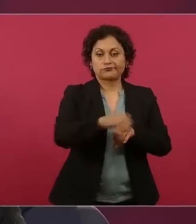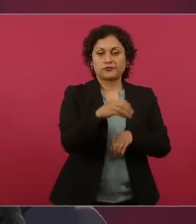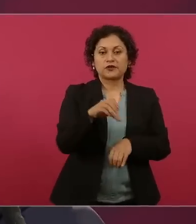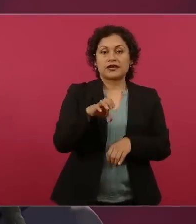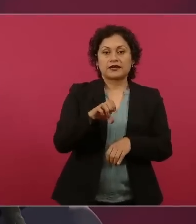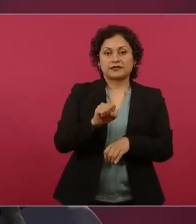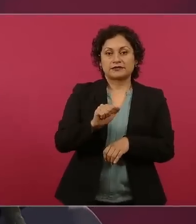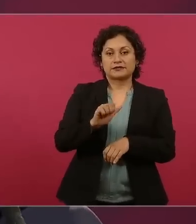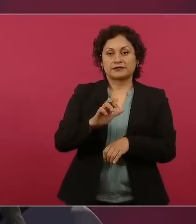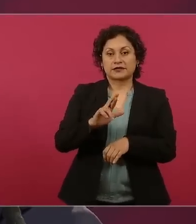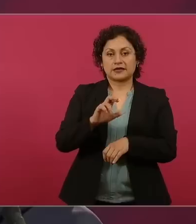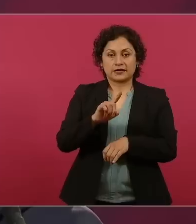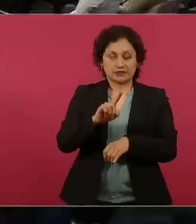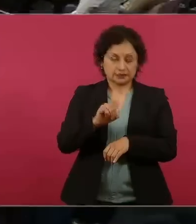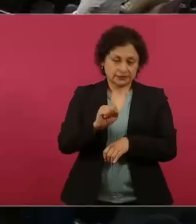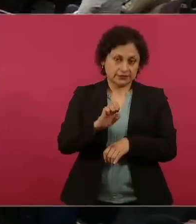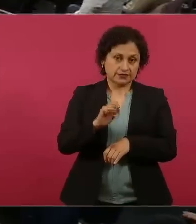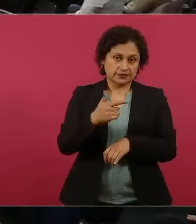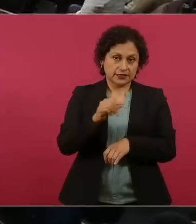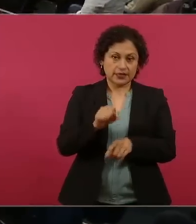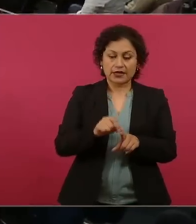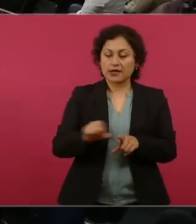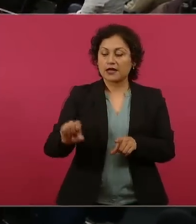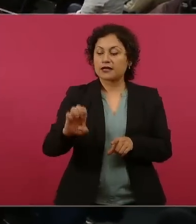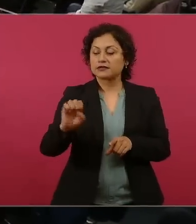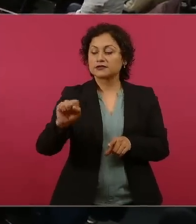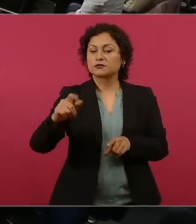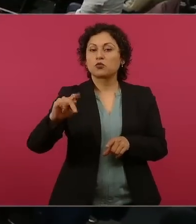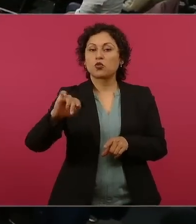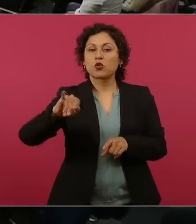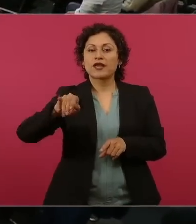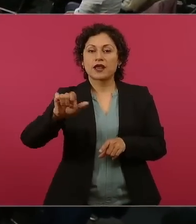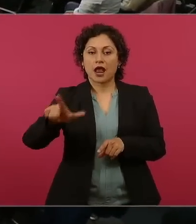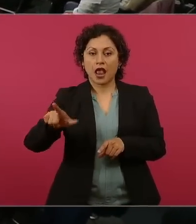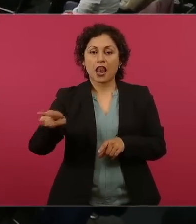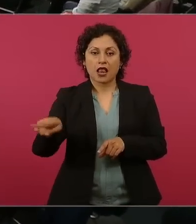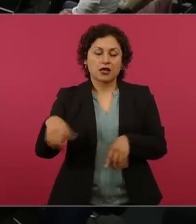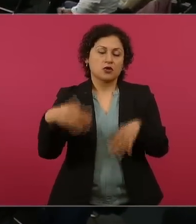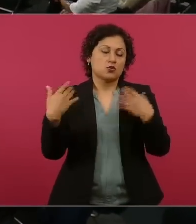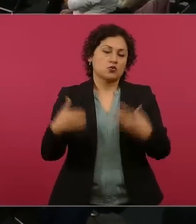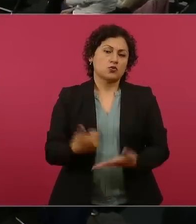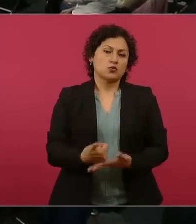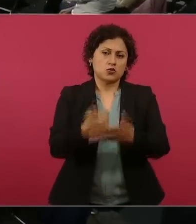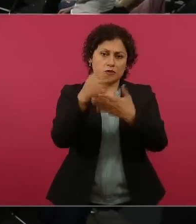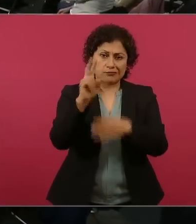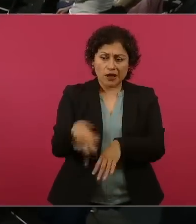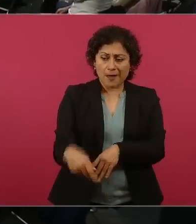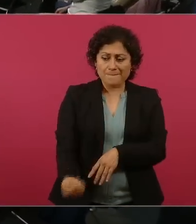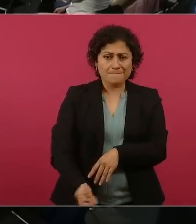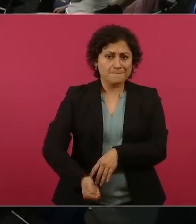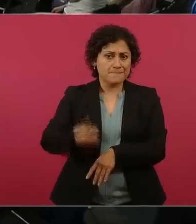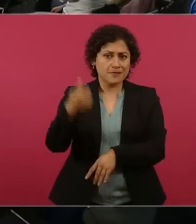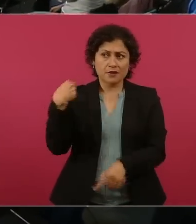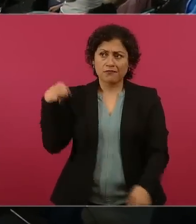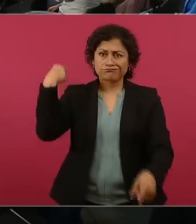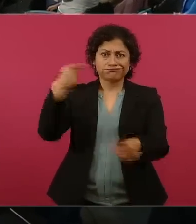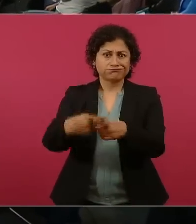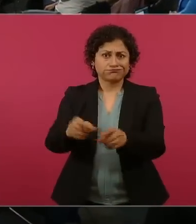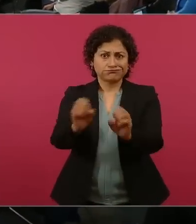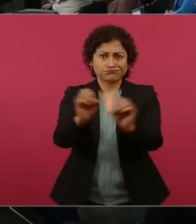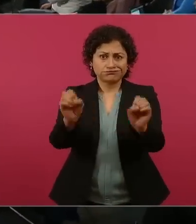Escárcega a Espujil, que es algo histórico porque la escasez